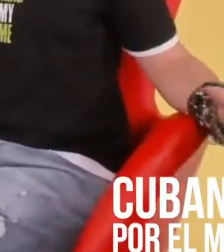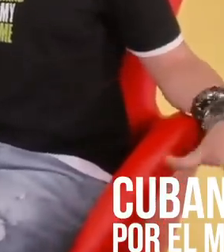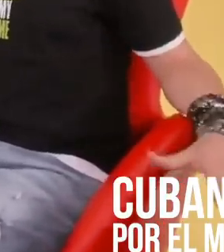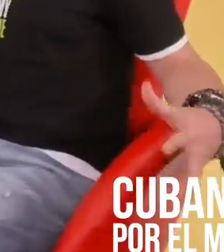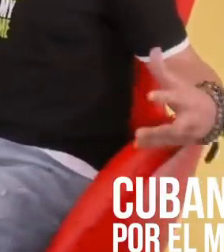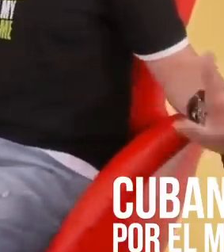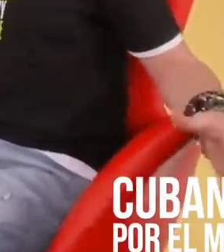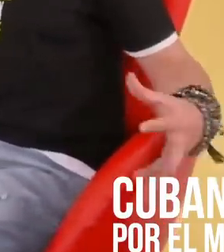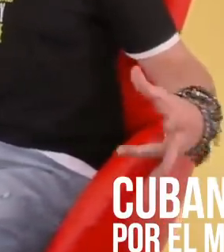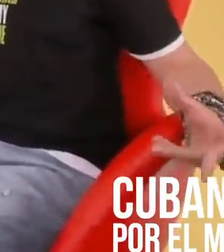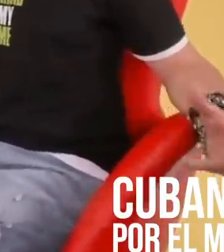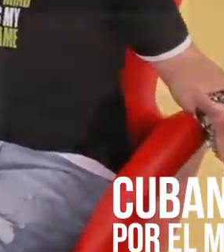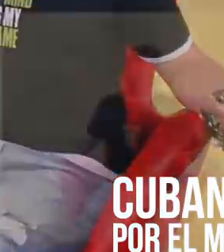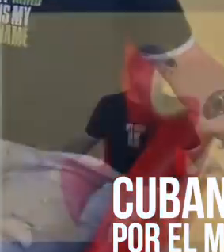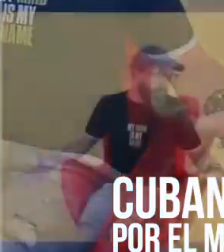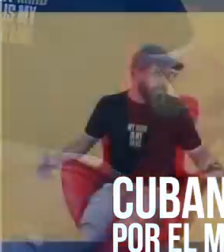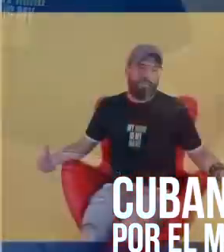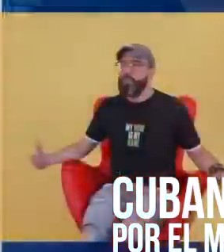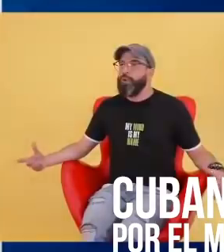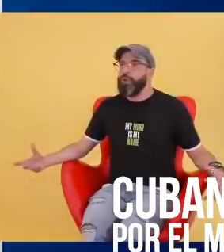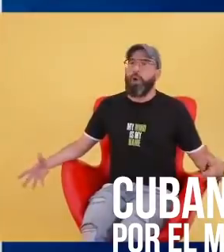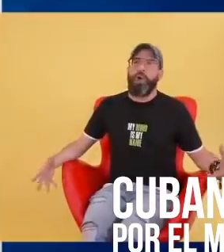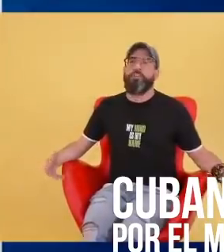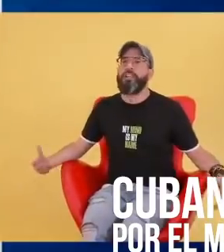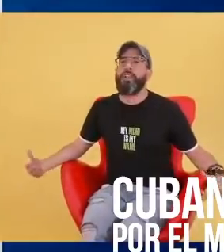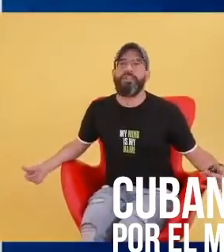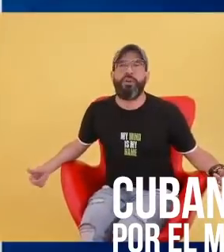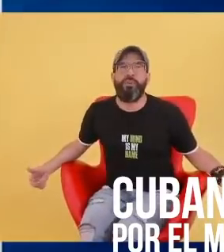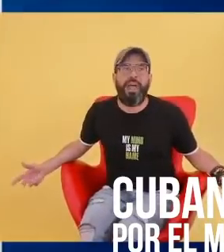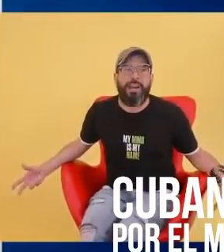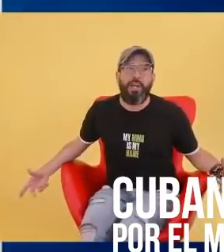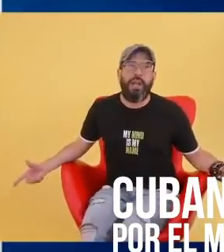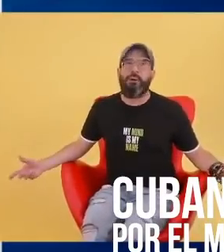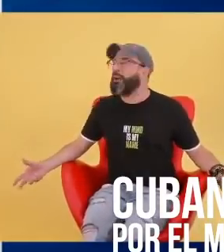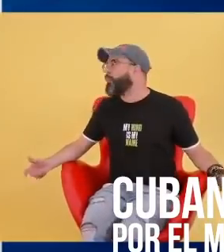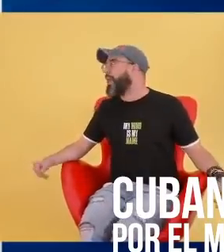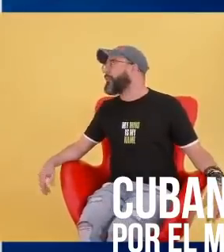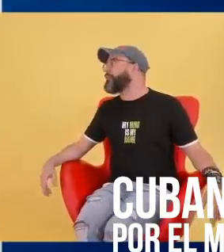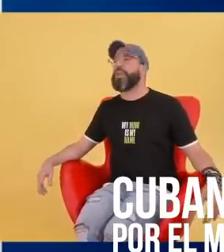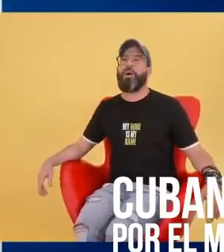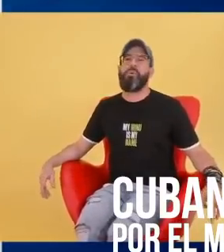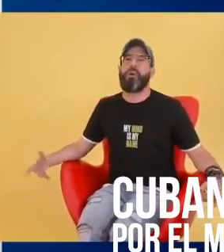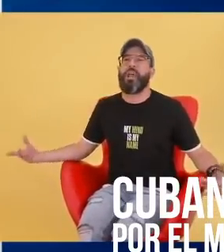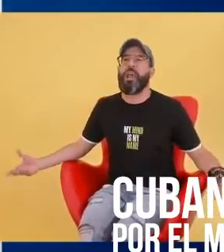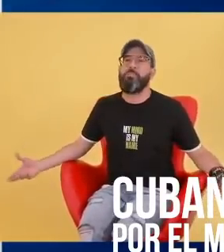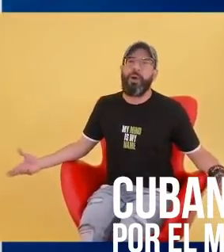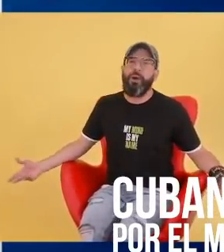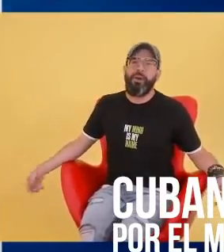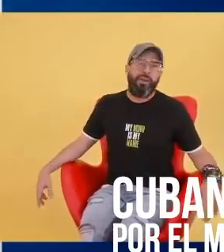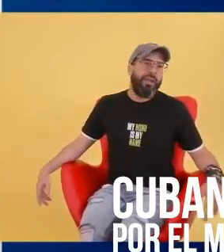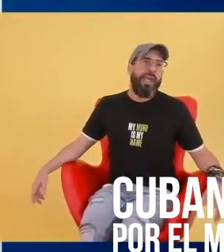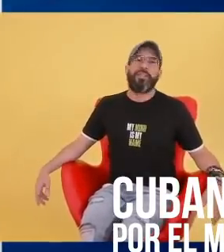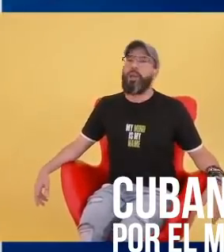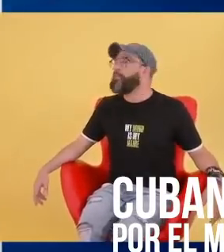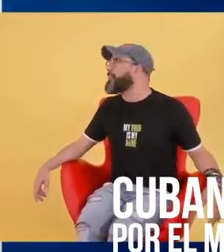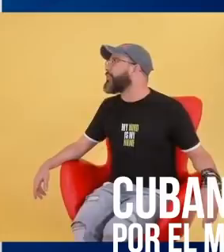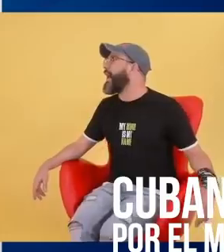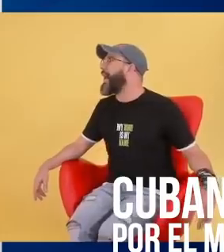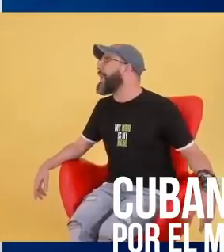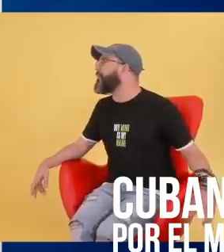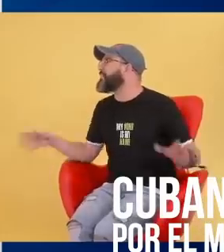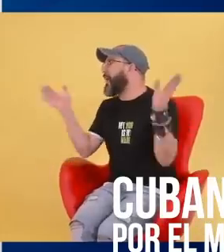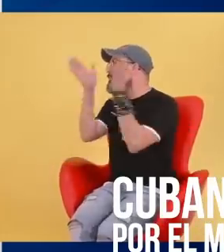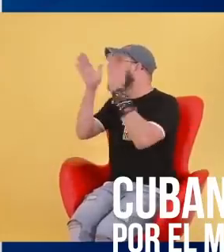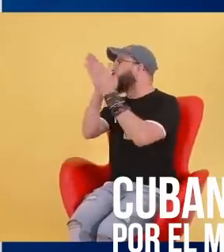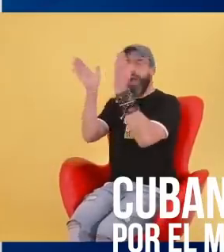está vaticinando los efectos secundarios de la vacuna rusa. Como por ejemplo, esto le pasó